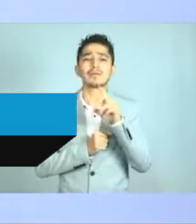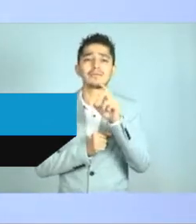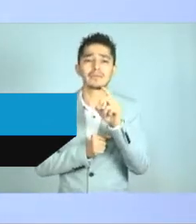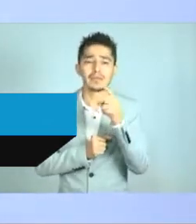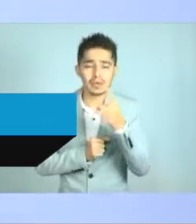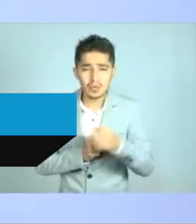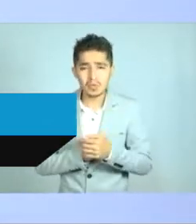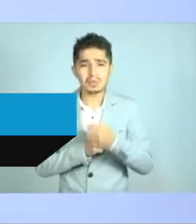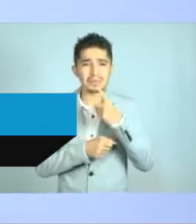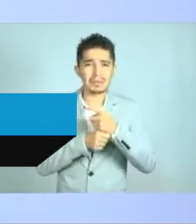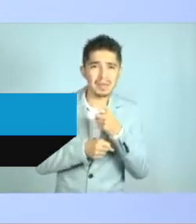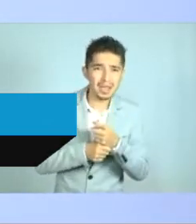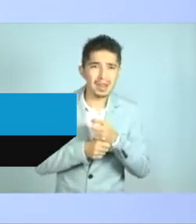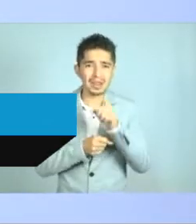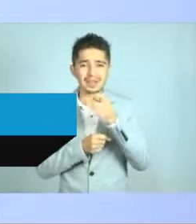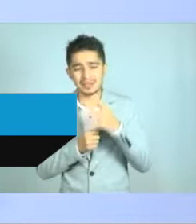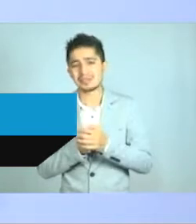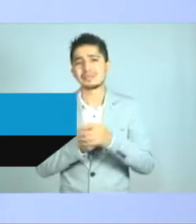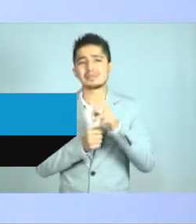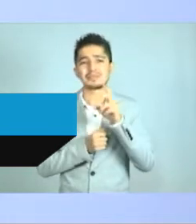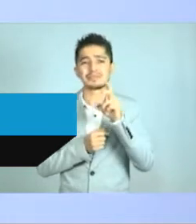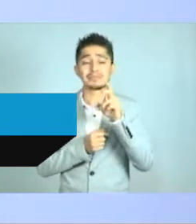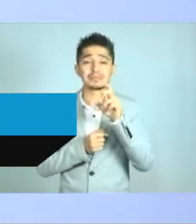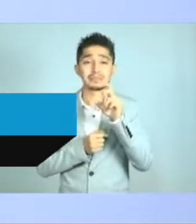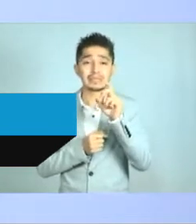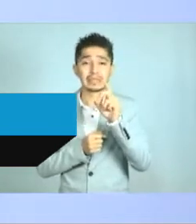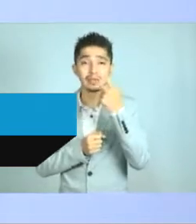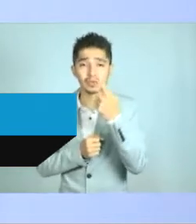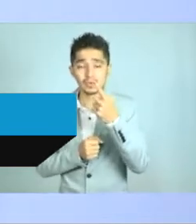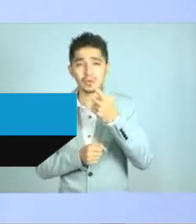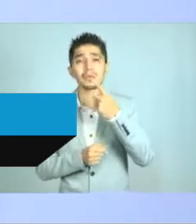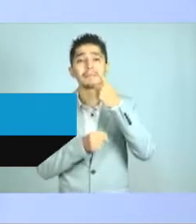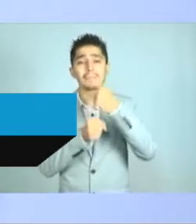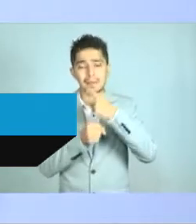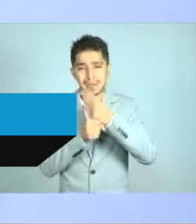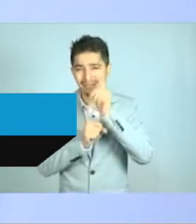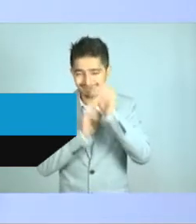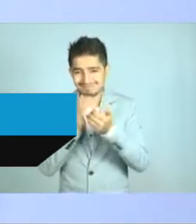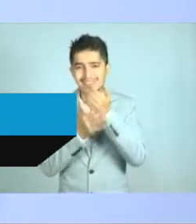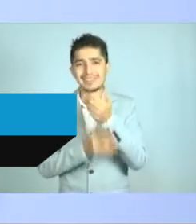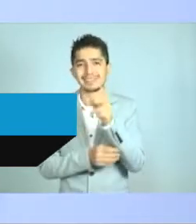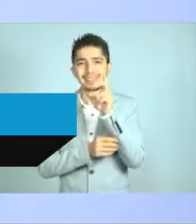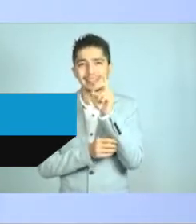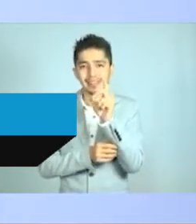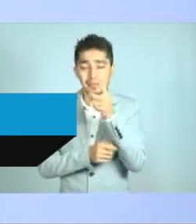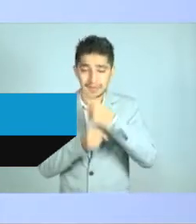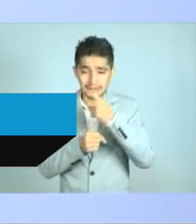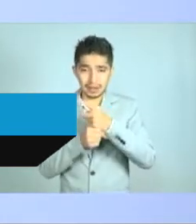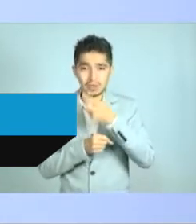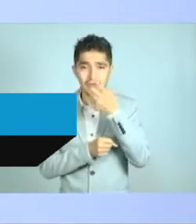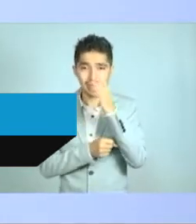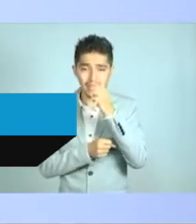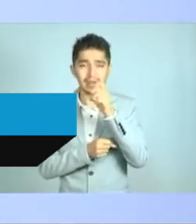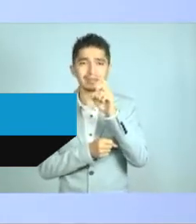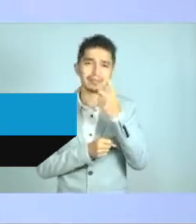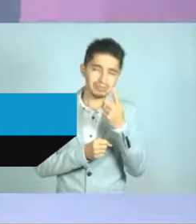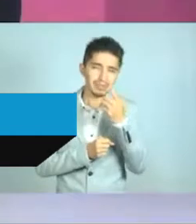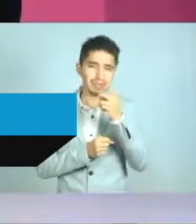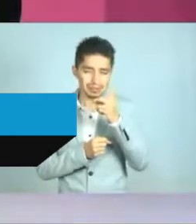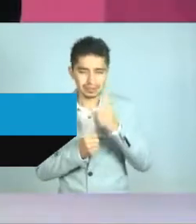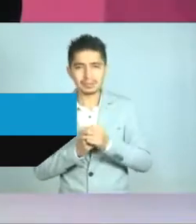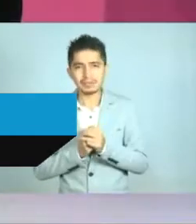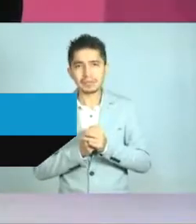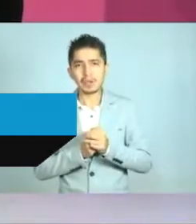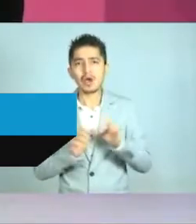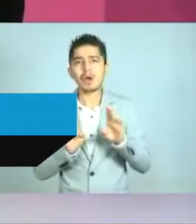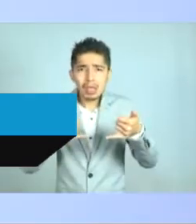llevar. Y eso porque ahorita todavía estamos en una condición que nos permite que hasta las 7 de la noche. Pero